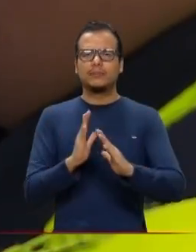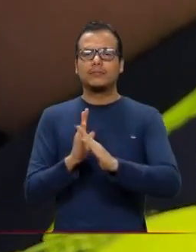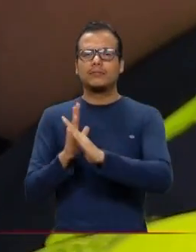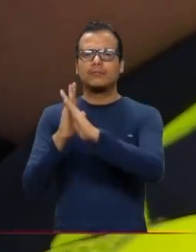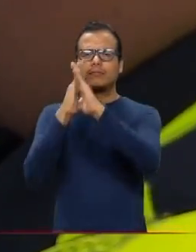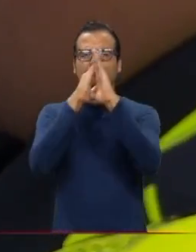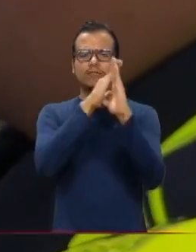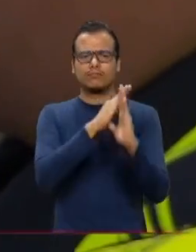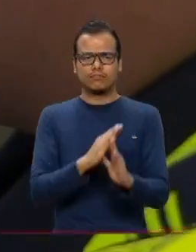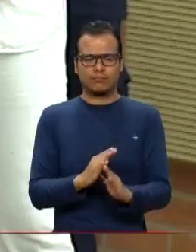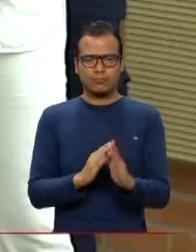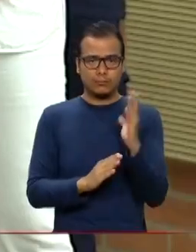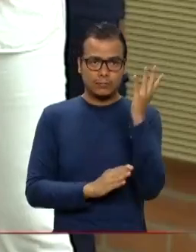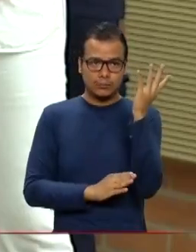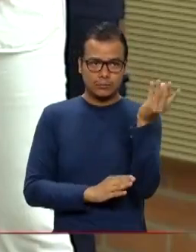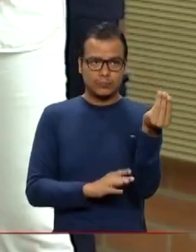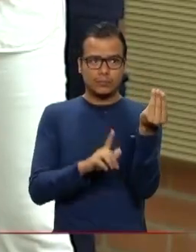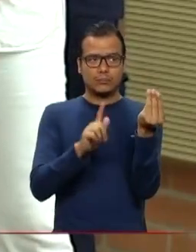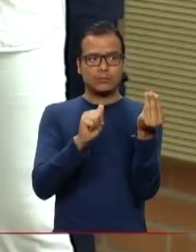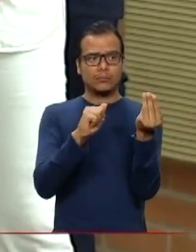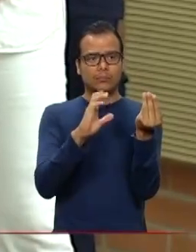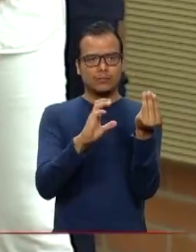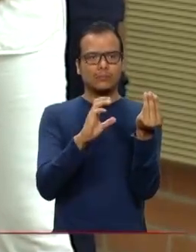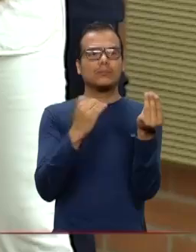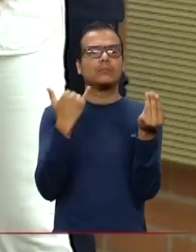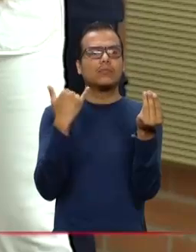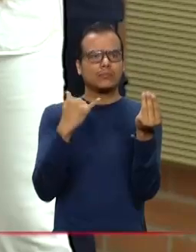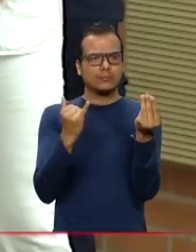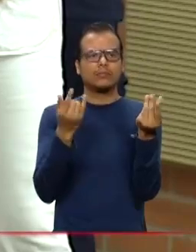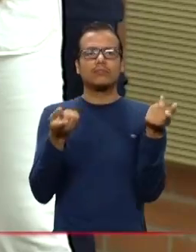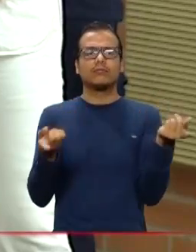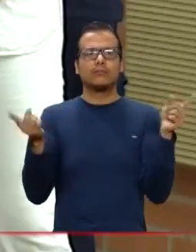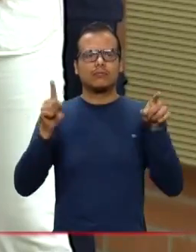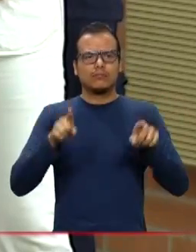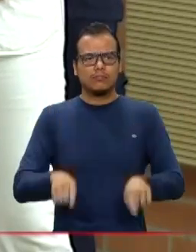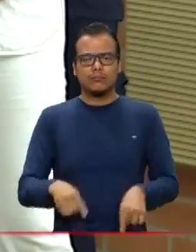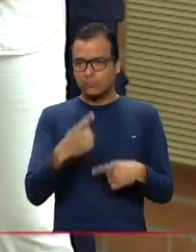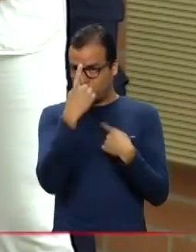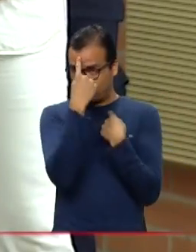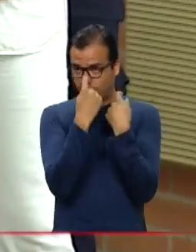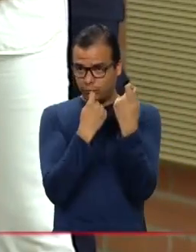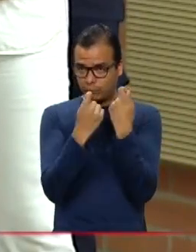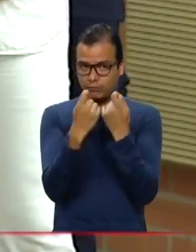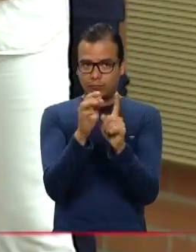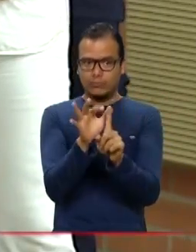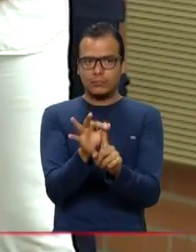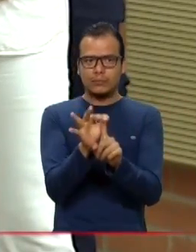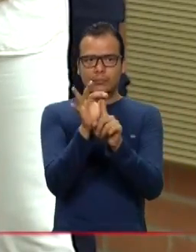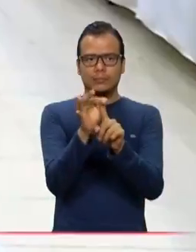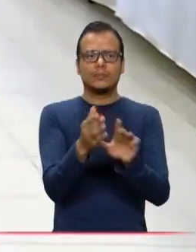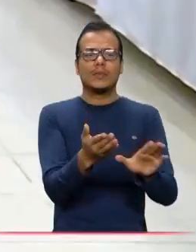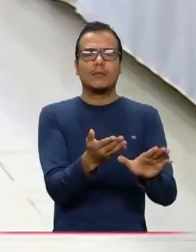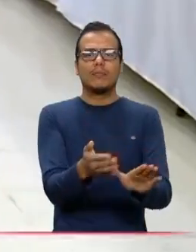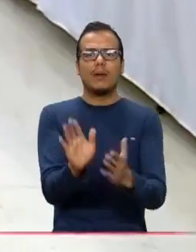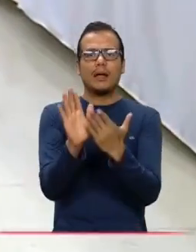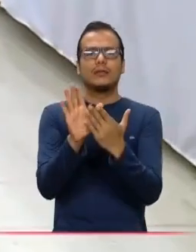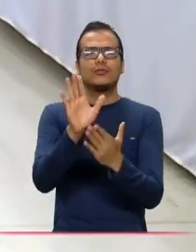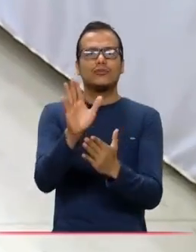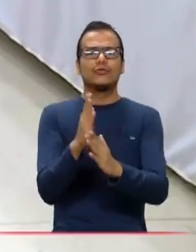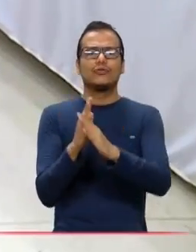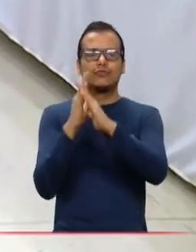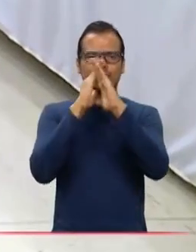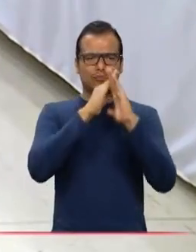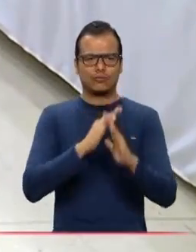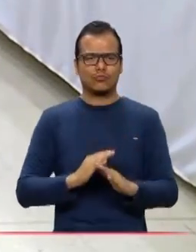la fuerza aérea colombiana ha diseñado también un plan especial de seguridad el